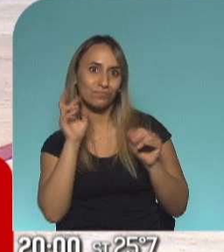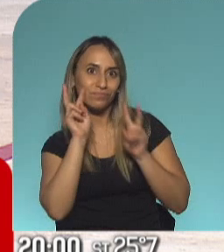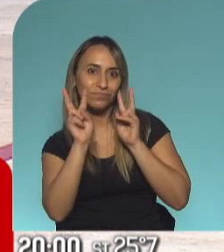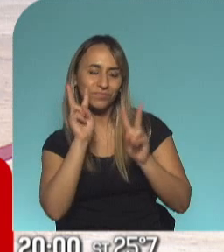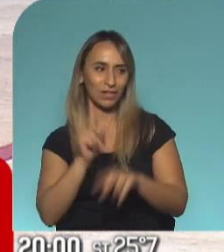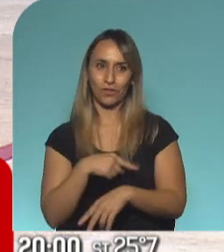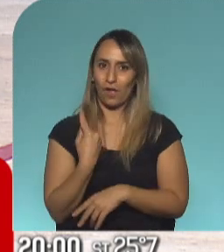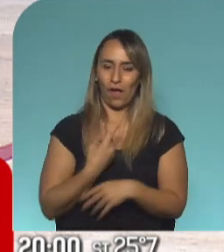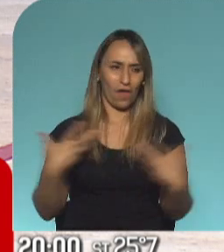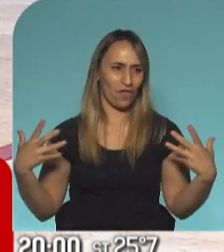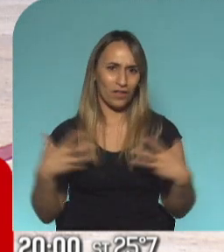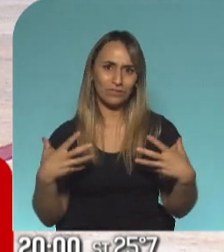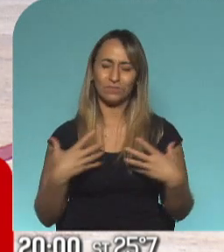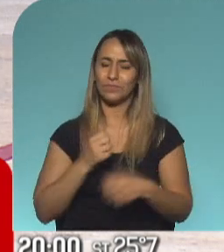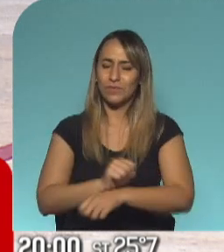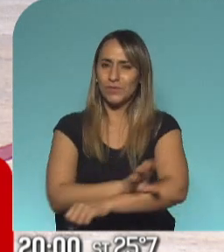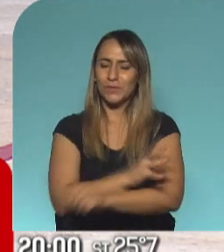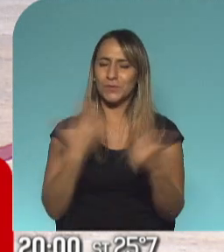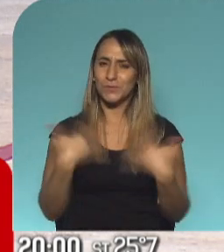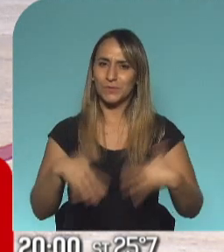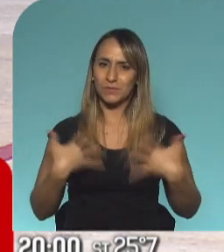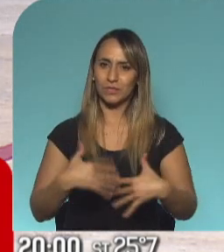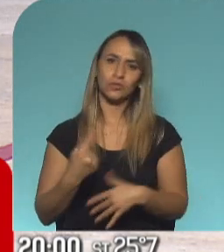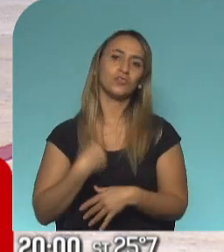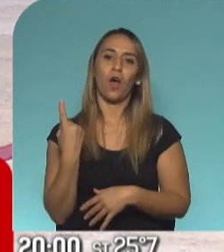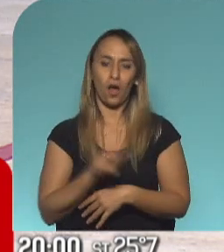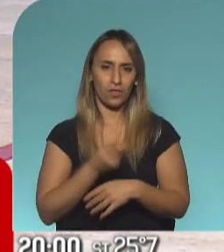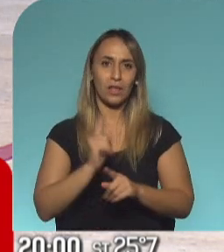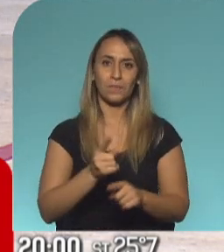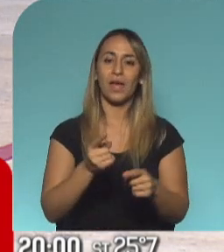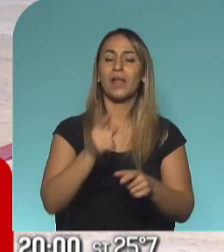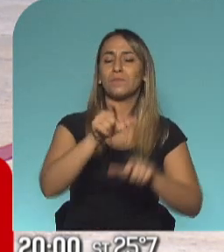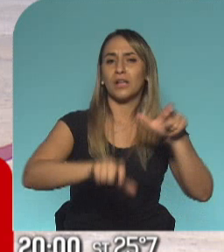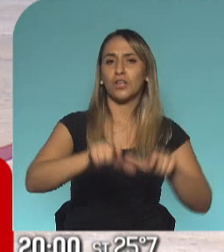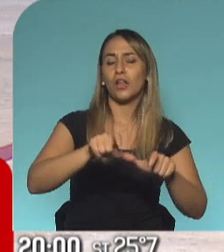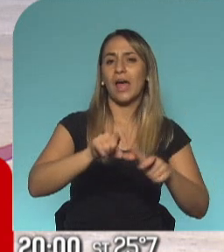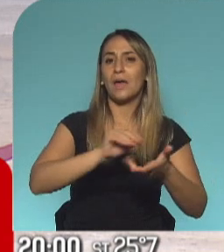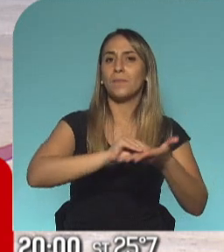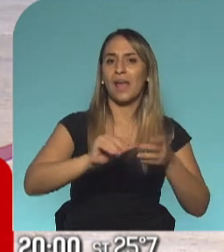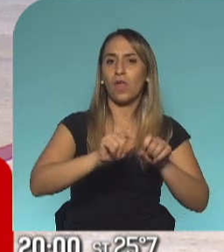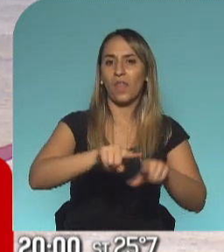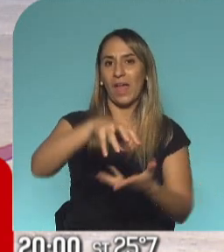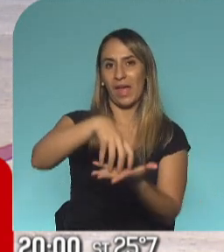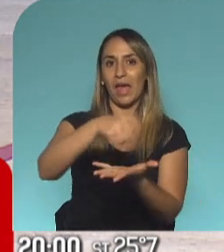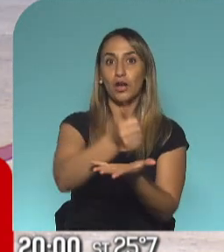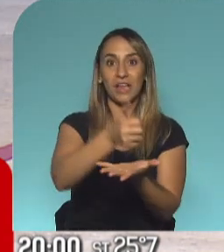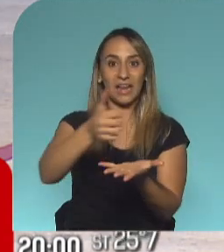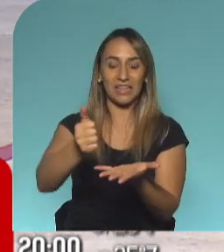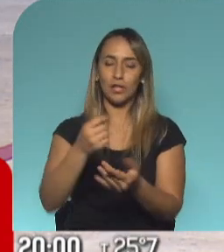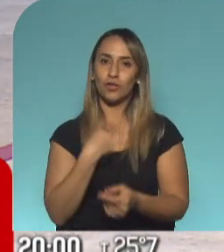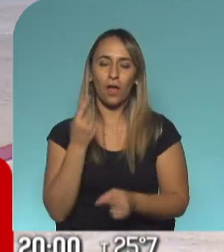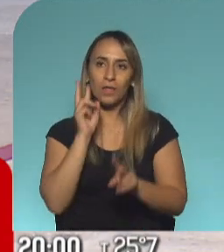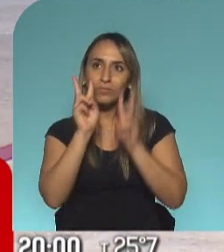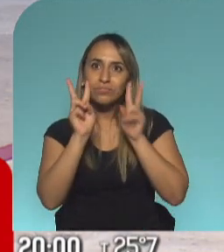entre todos, entre el personal de Aerolíneas, entre toda la gente también que estamos participando aquí de la cobertura de este vuelo.